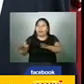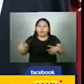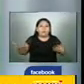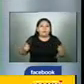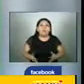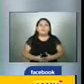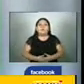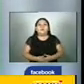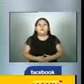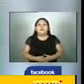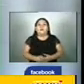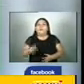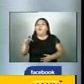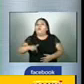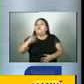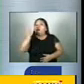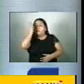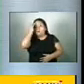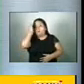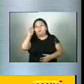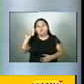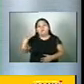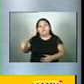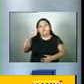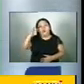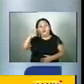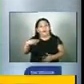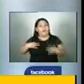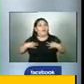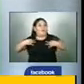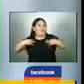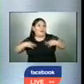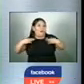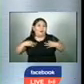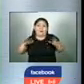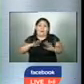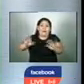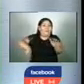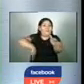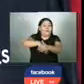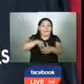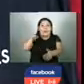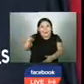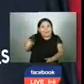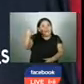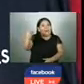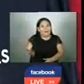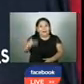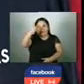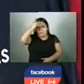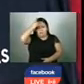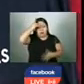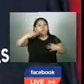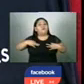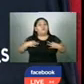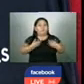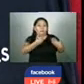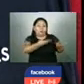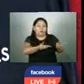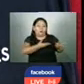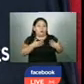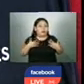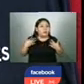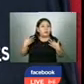señal. Por ahora, lo único que ha quedado en manos de sus amigas es la camiseta que utilizó por última vez, con la